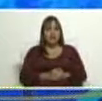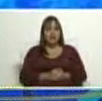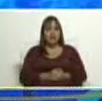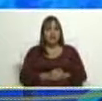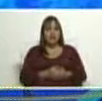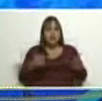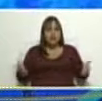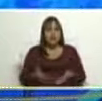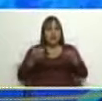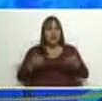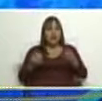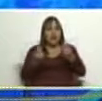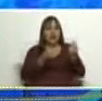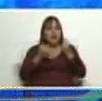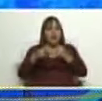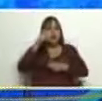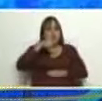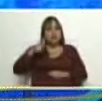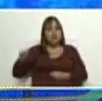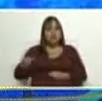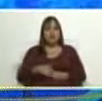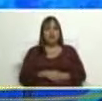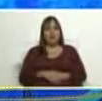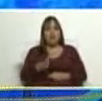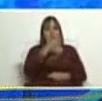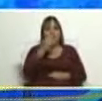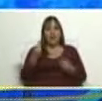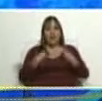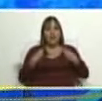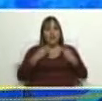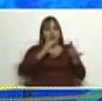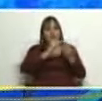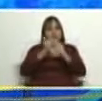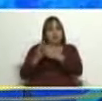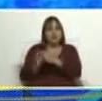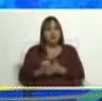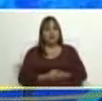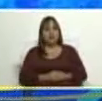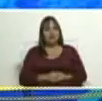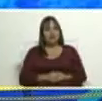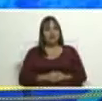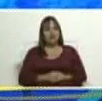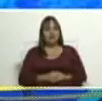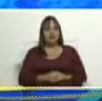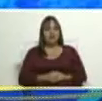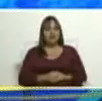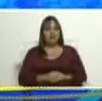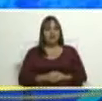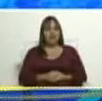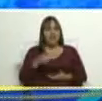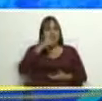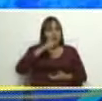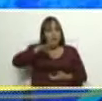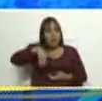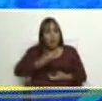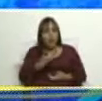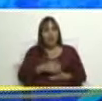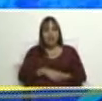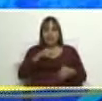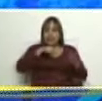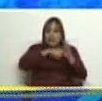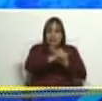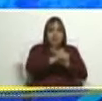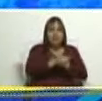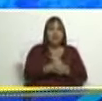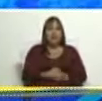la economía popular, mejorar la vida en las comunidades y que el pueblo pueda acceder directamente